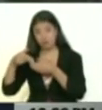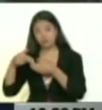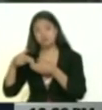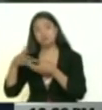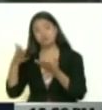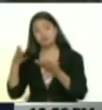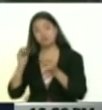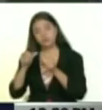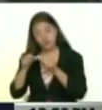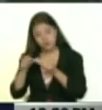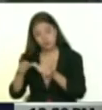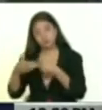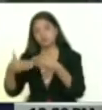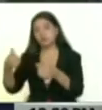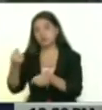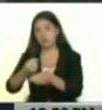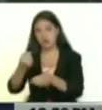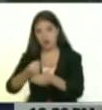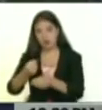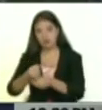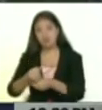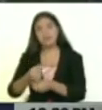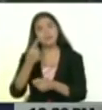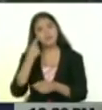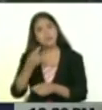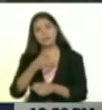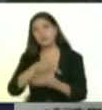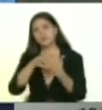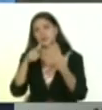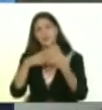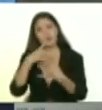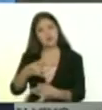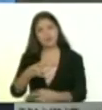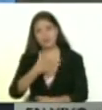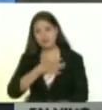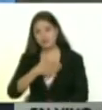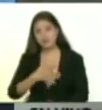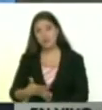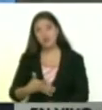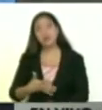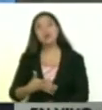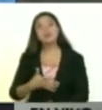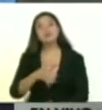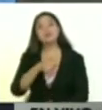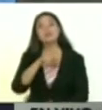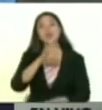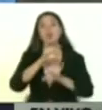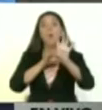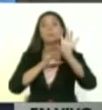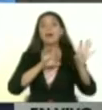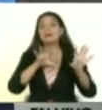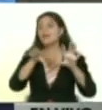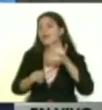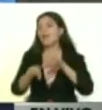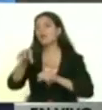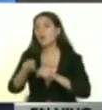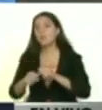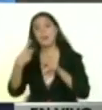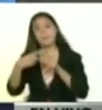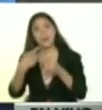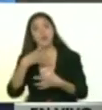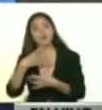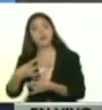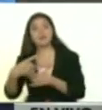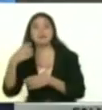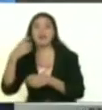con lo que hemos venido realizando y hemos tomado en cuenta los intereses tanto de los consumidores como los intereses de